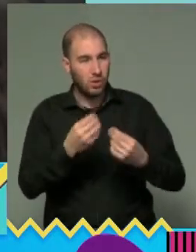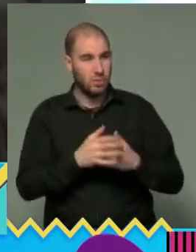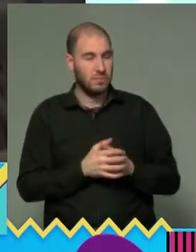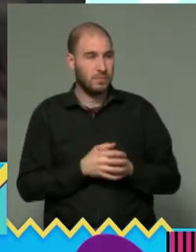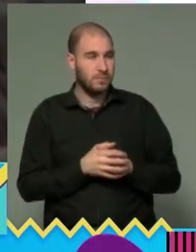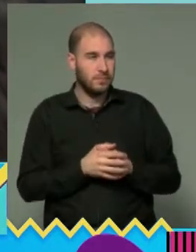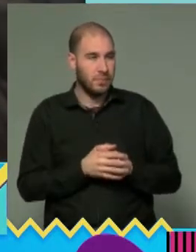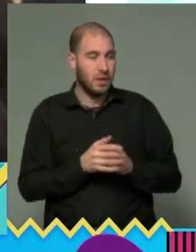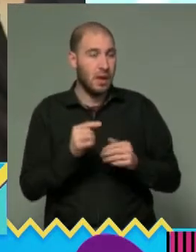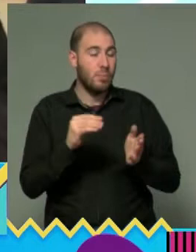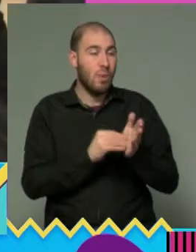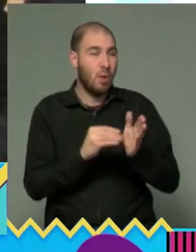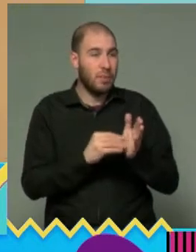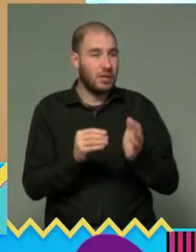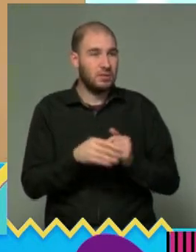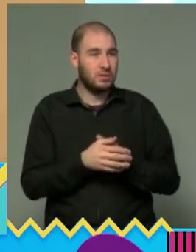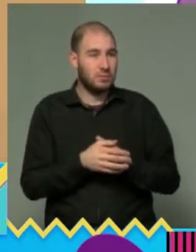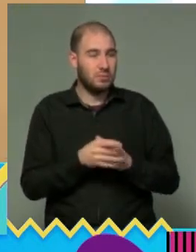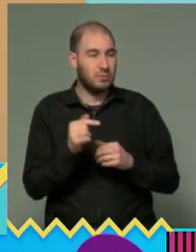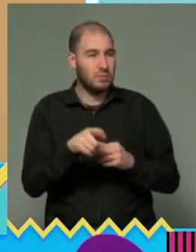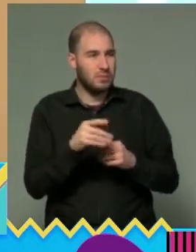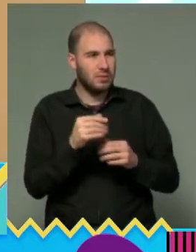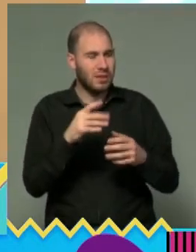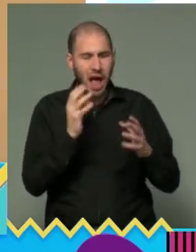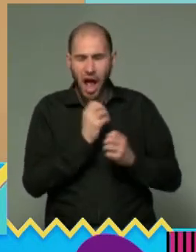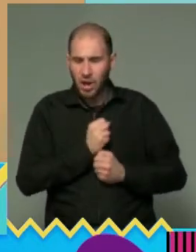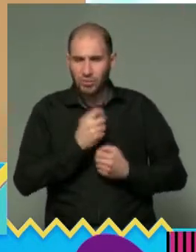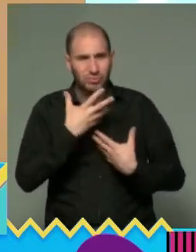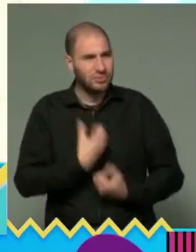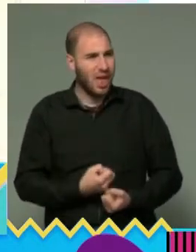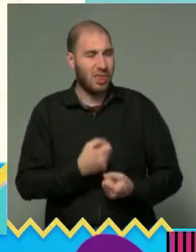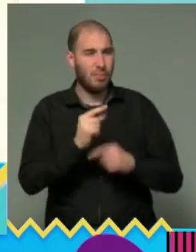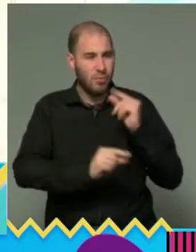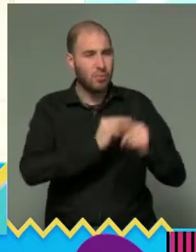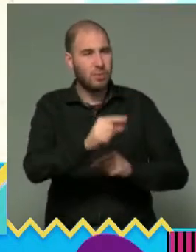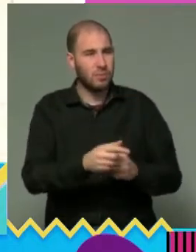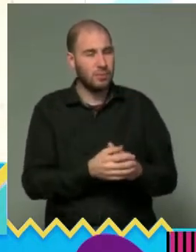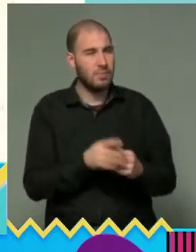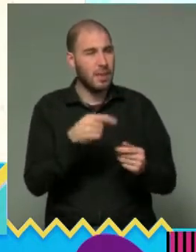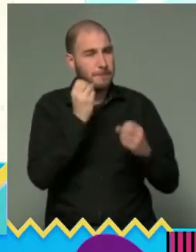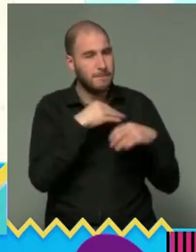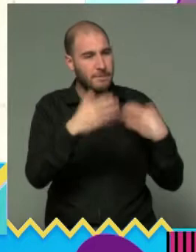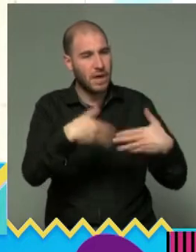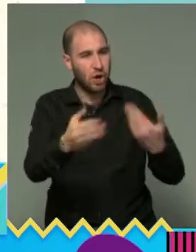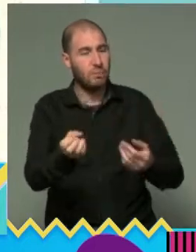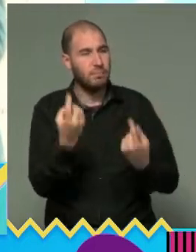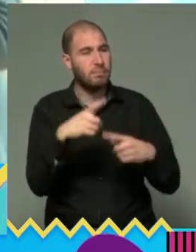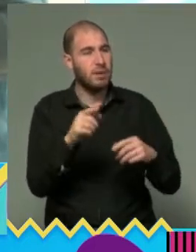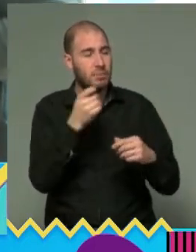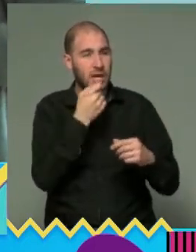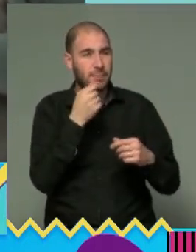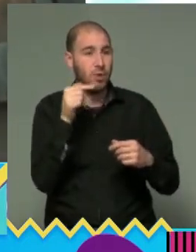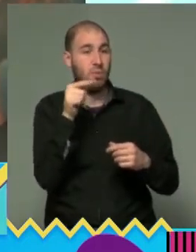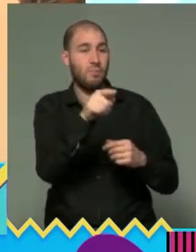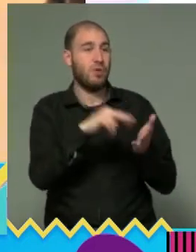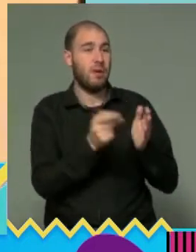que en algún momento la vi muy angustiada y todo, y bueno, poco a poco fue mejorando, pero es como una situación, es como si te